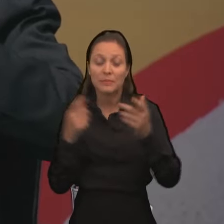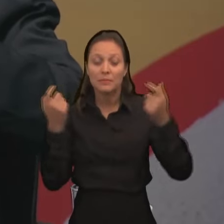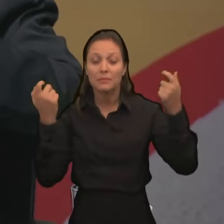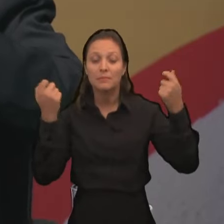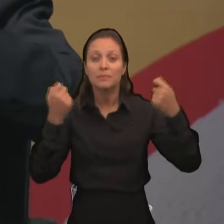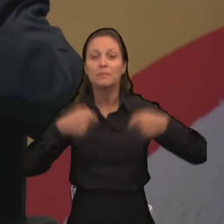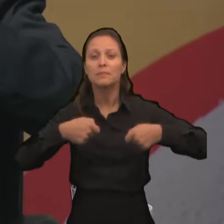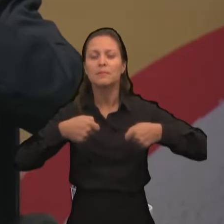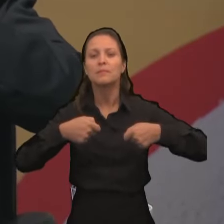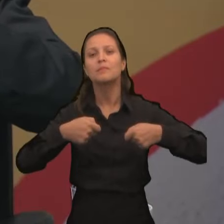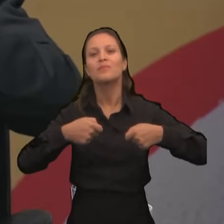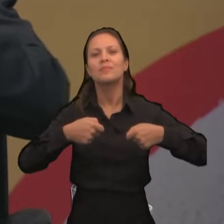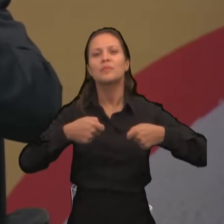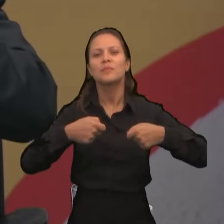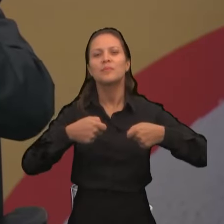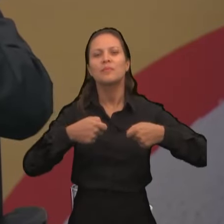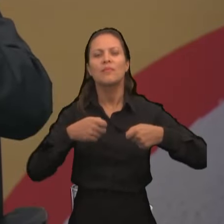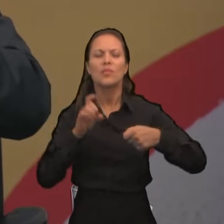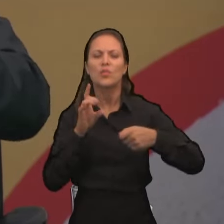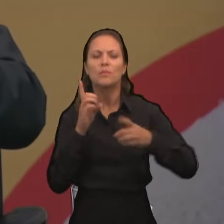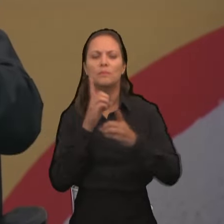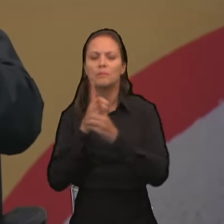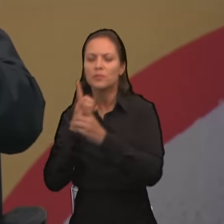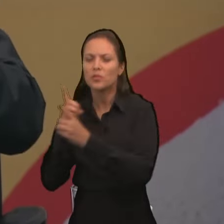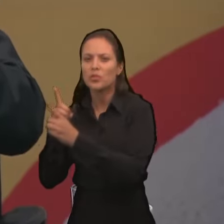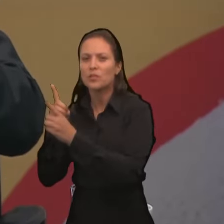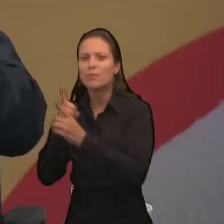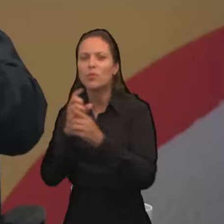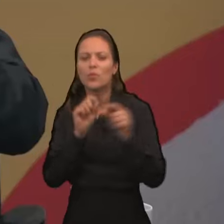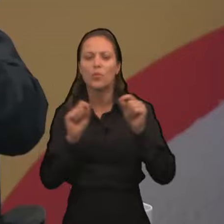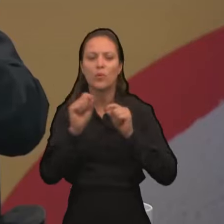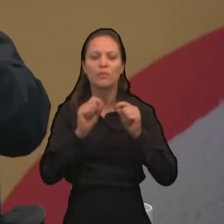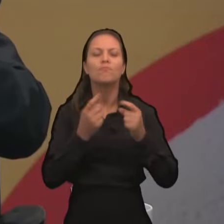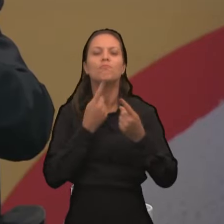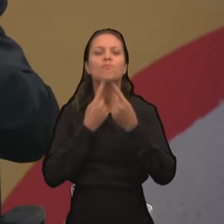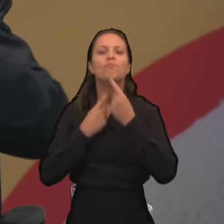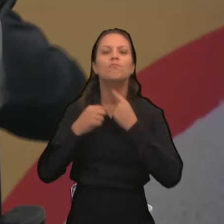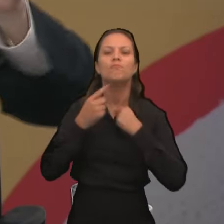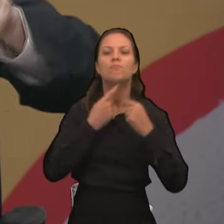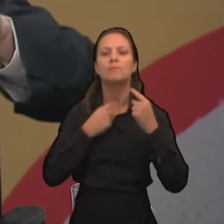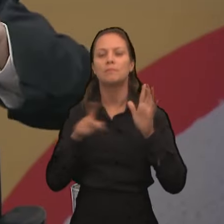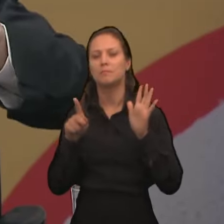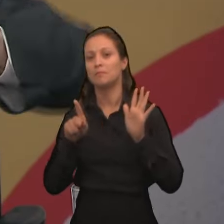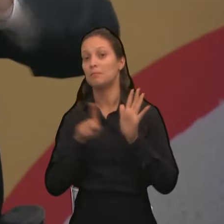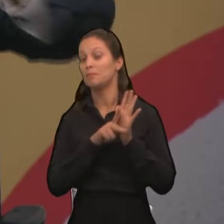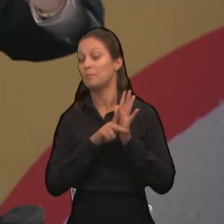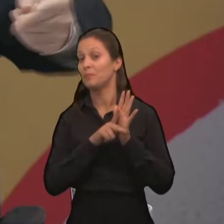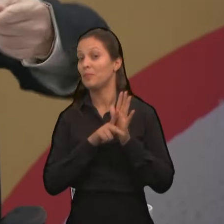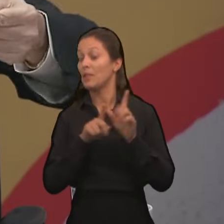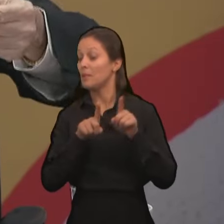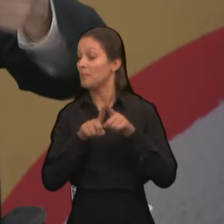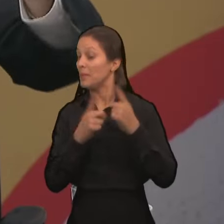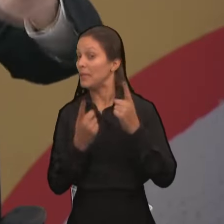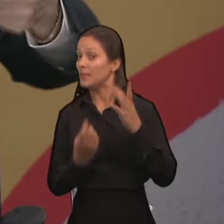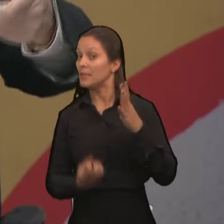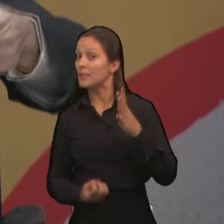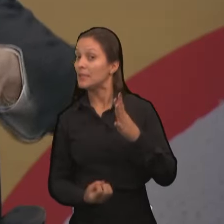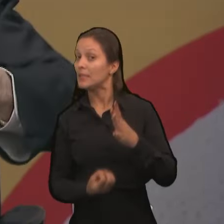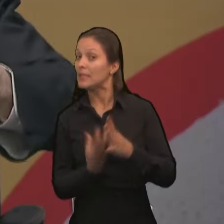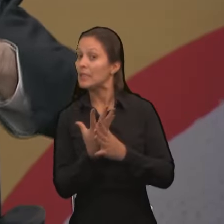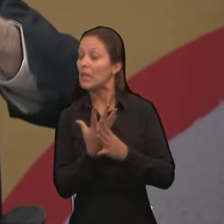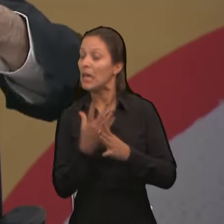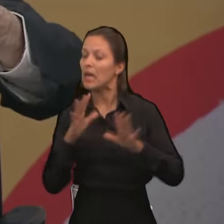la capacidad ya no es solo detectar lo que nosotros queremos, sino